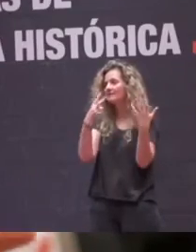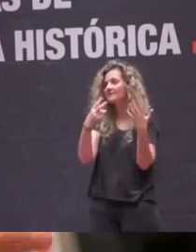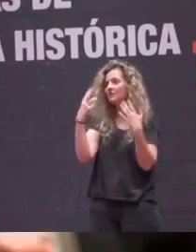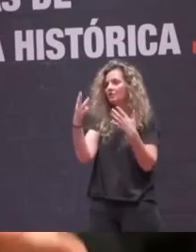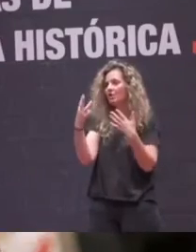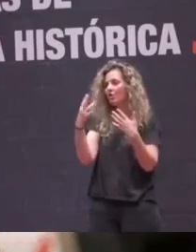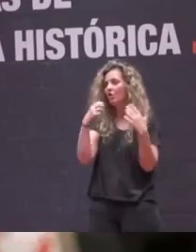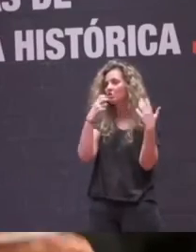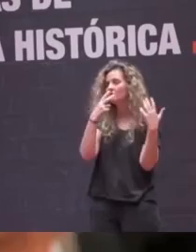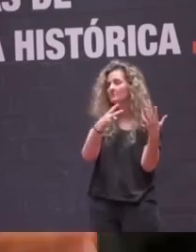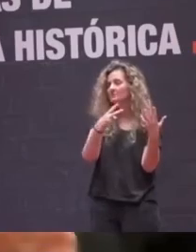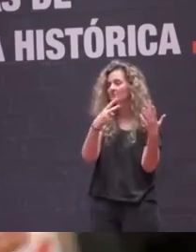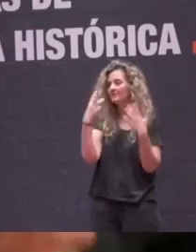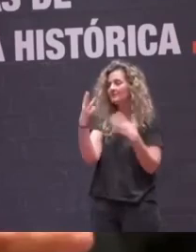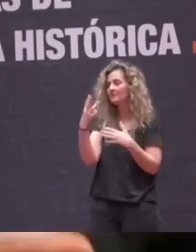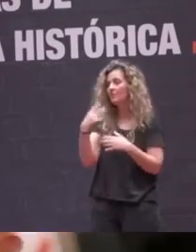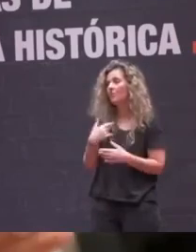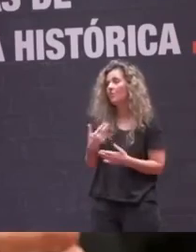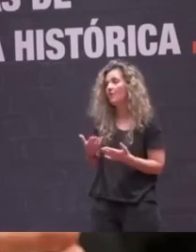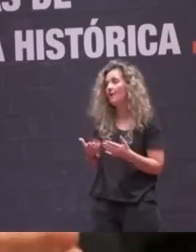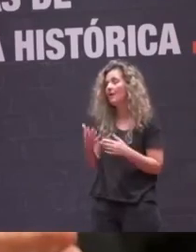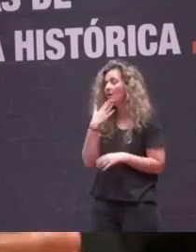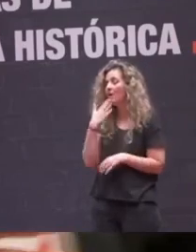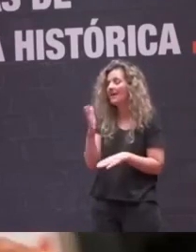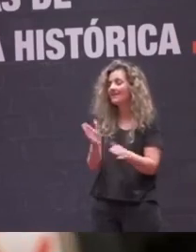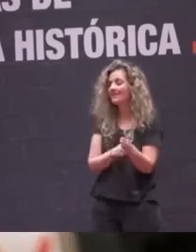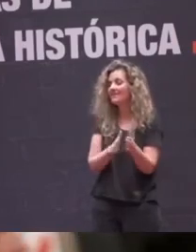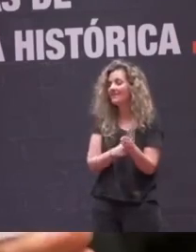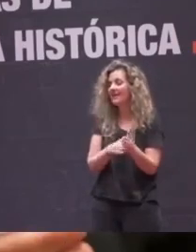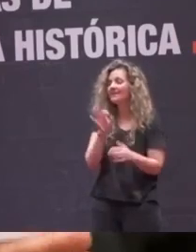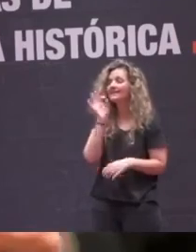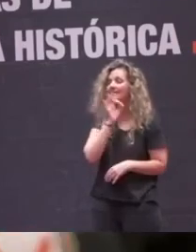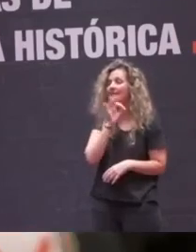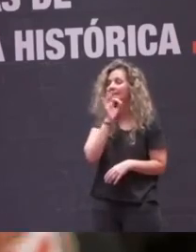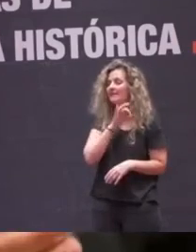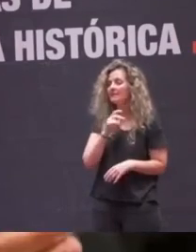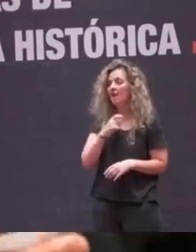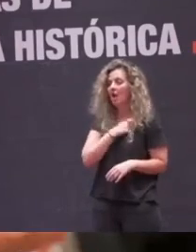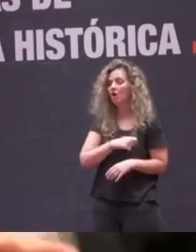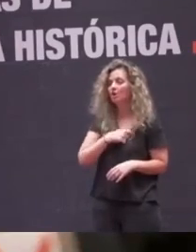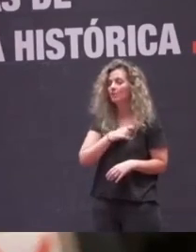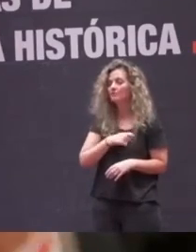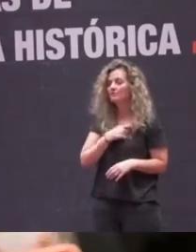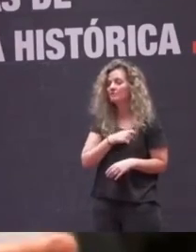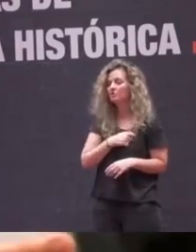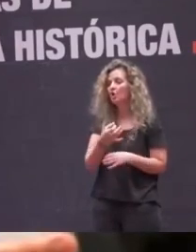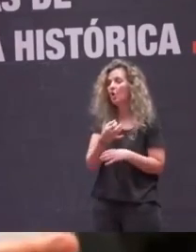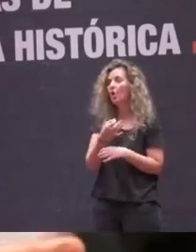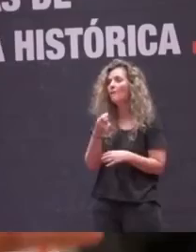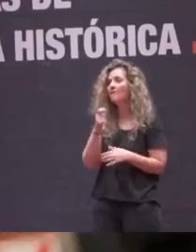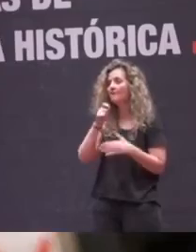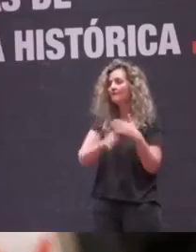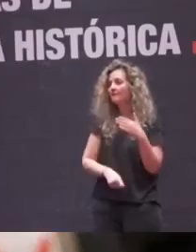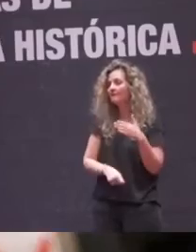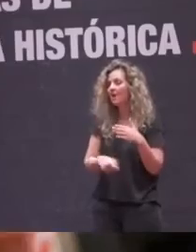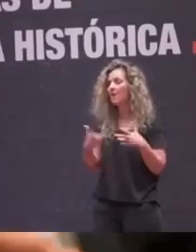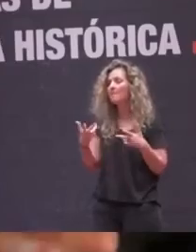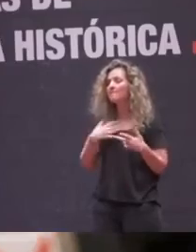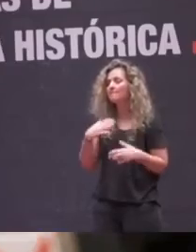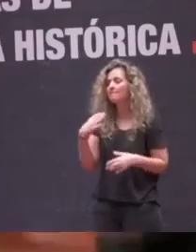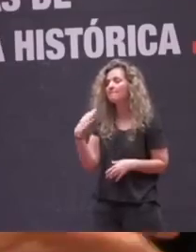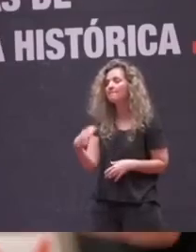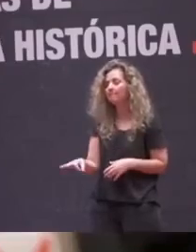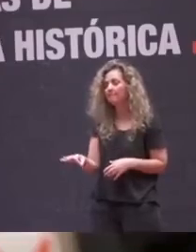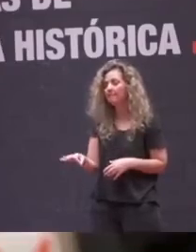83 a través de iniciativas que presentamos como Esquerda Galega. No 83, na Comisión Permanente, falouse deste tema, da posibilidade